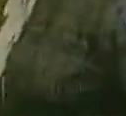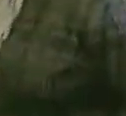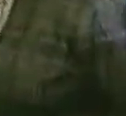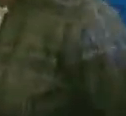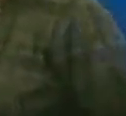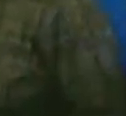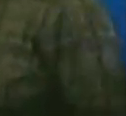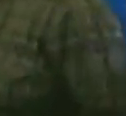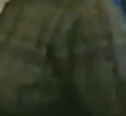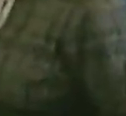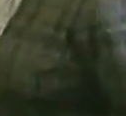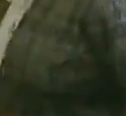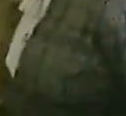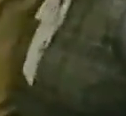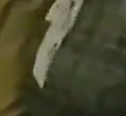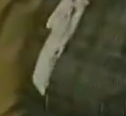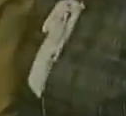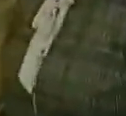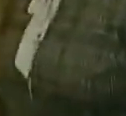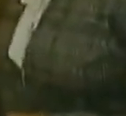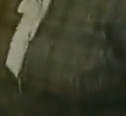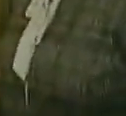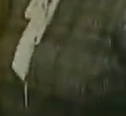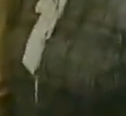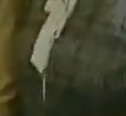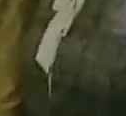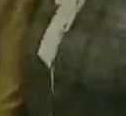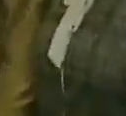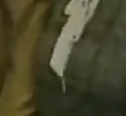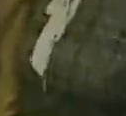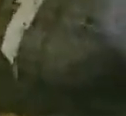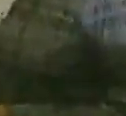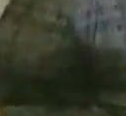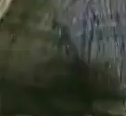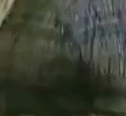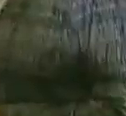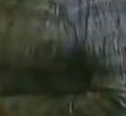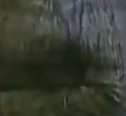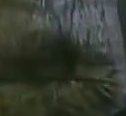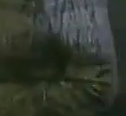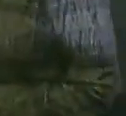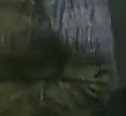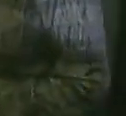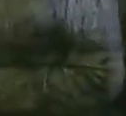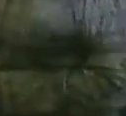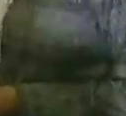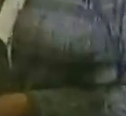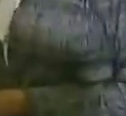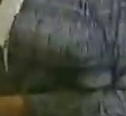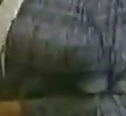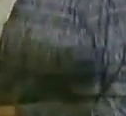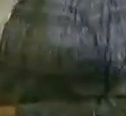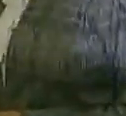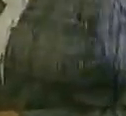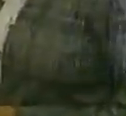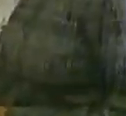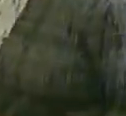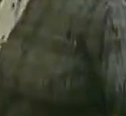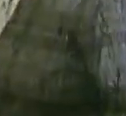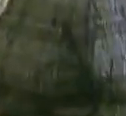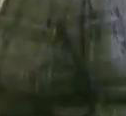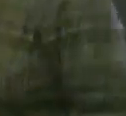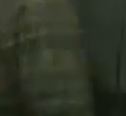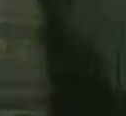Capri. Esta empresa tiene importantes alianzas con el estado desde el año 2015 y en ese contexto el